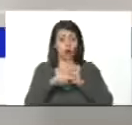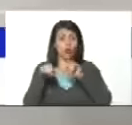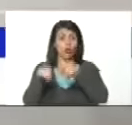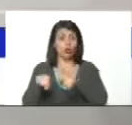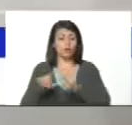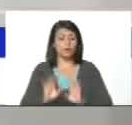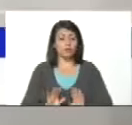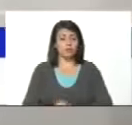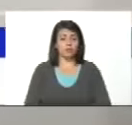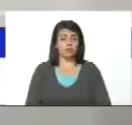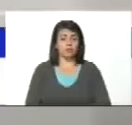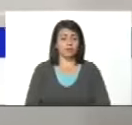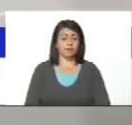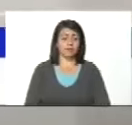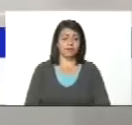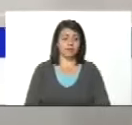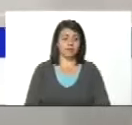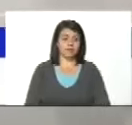normas.